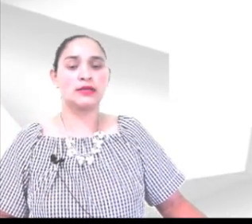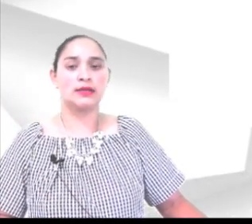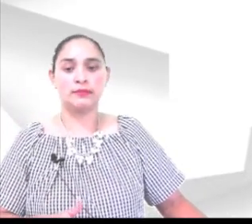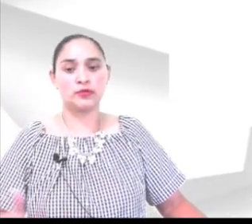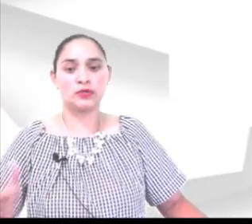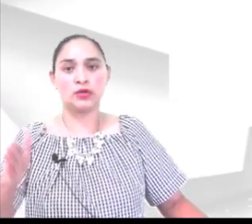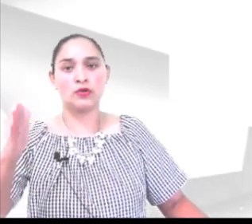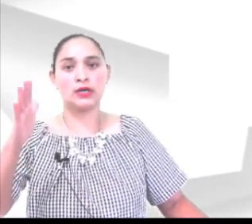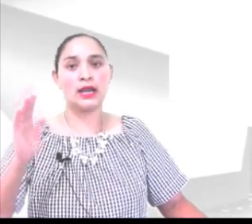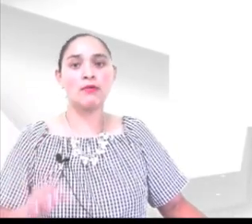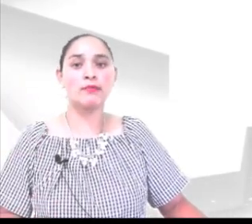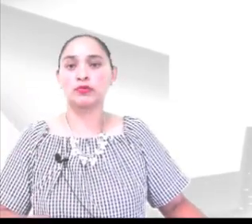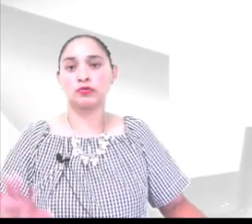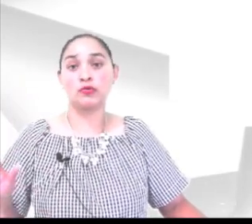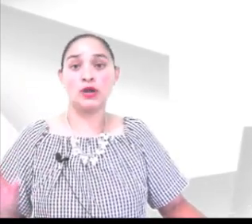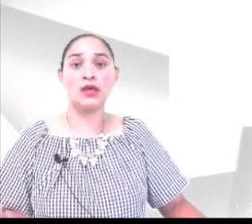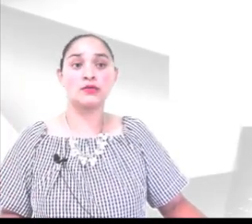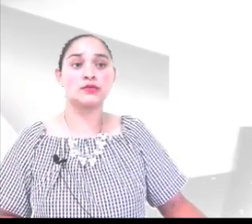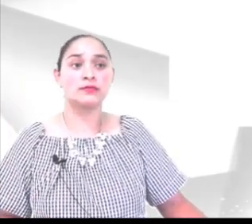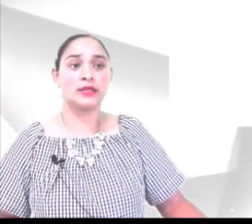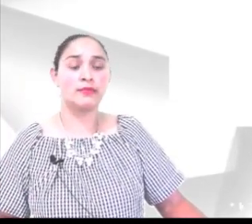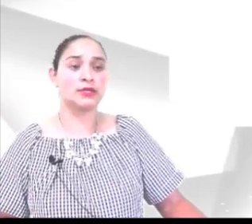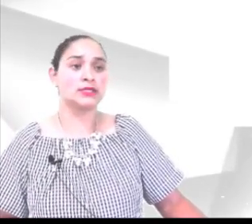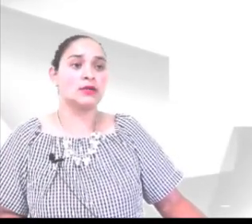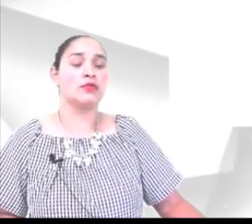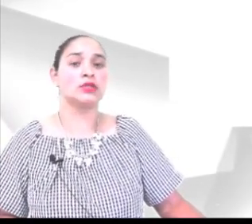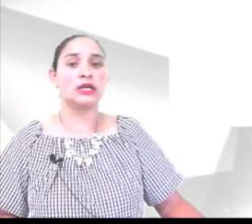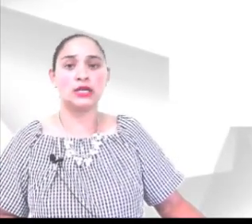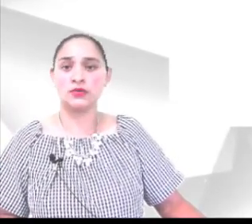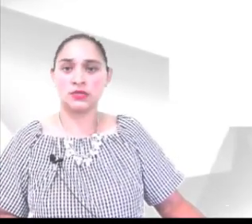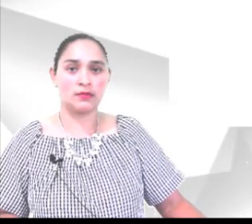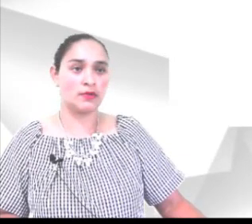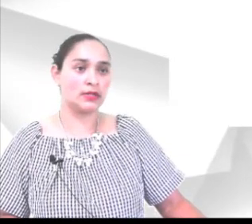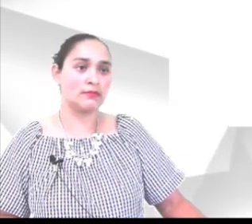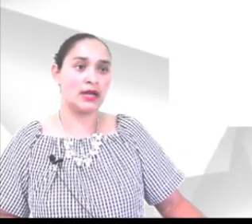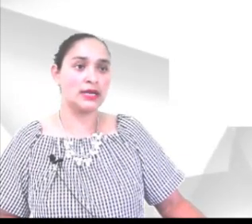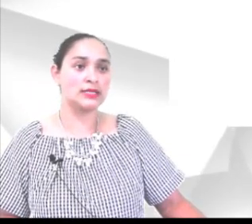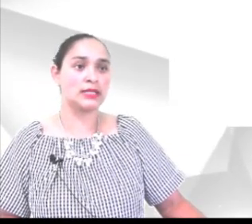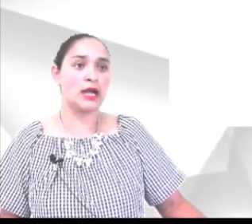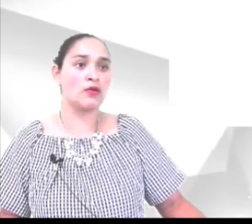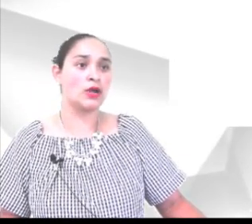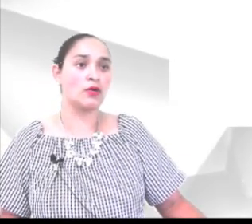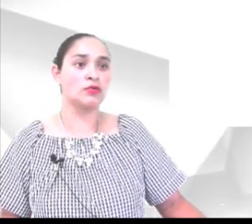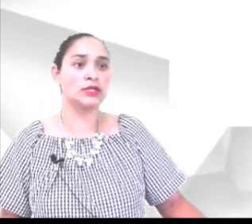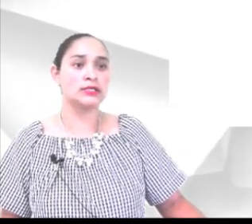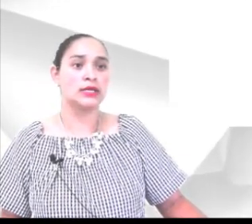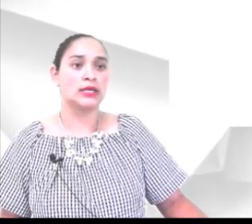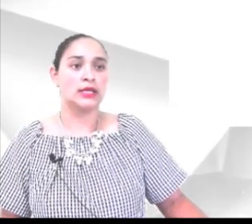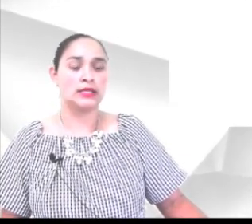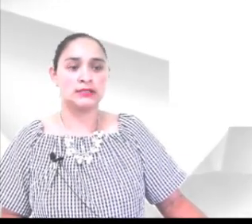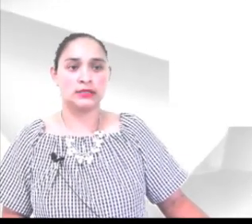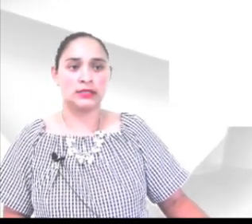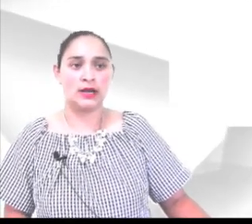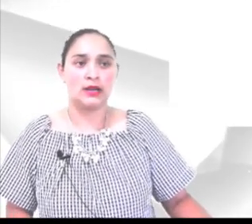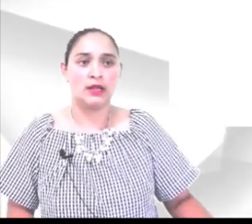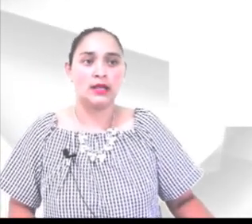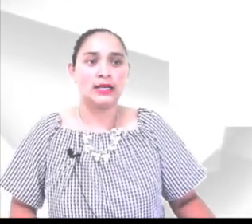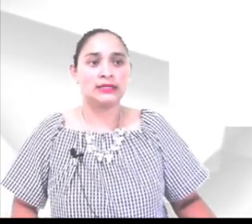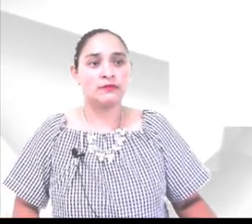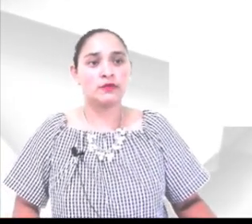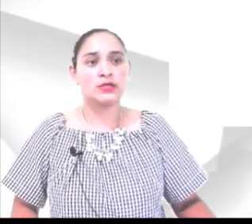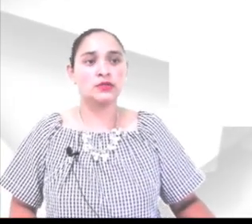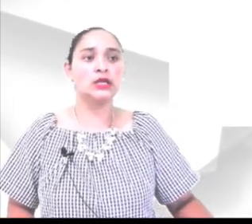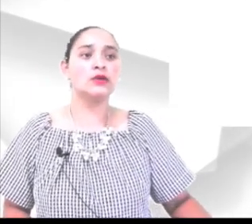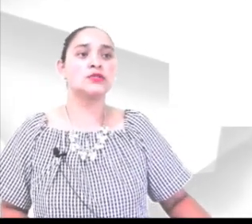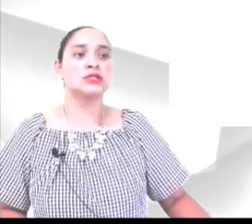Causas por donde corre el agua por todos lados, ¿verdad? Porque se desbordan ríos, se desbordan mares, lagos, lagunas, etc.